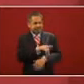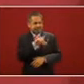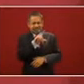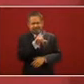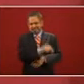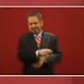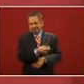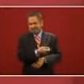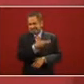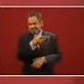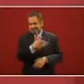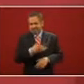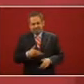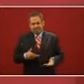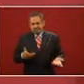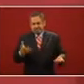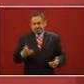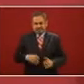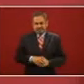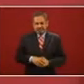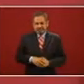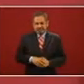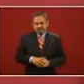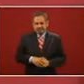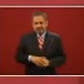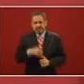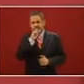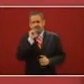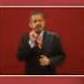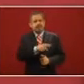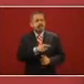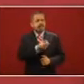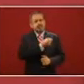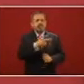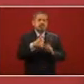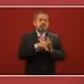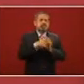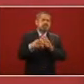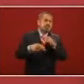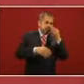corriente. Y lo mismo en el caso de los medios.